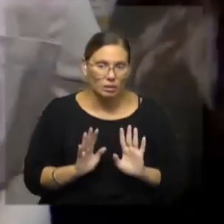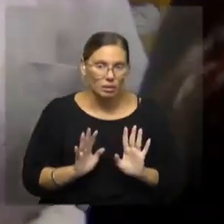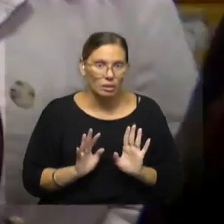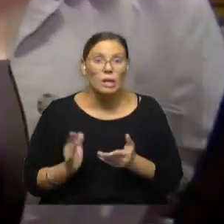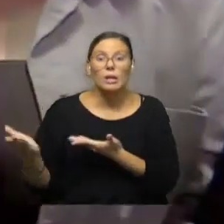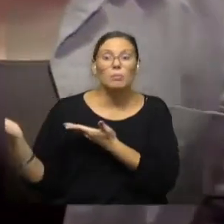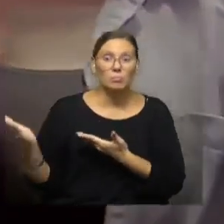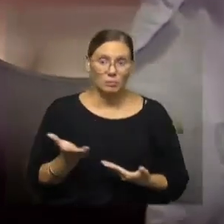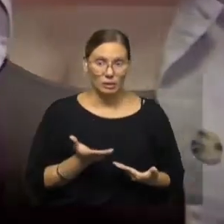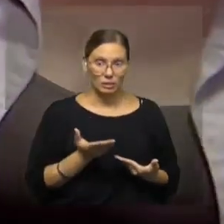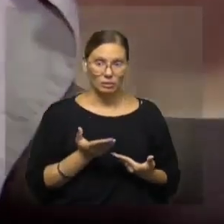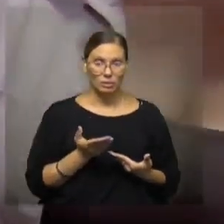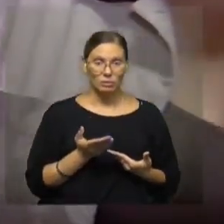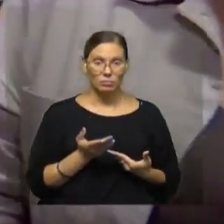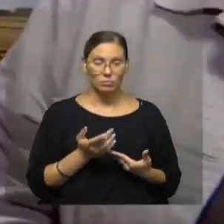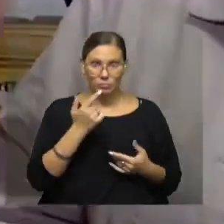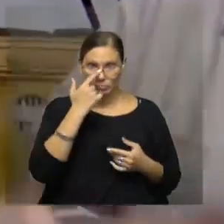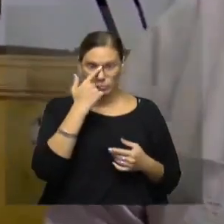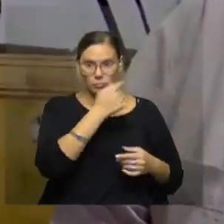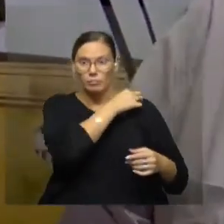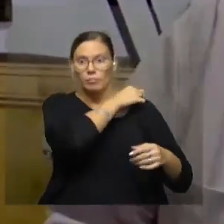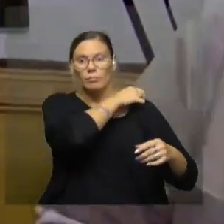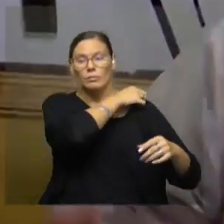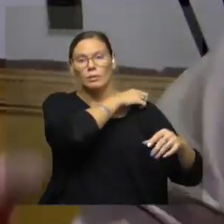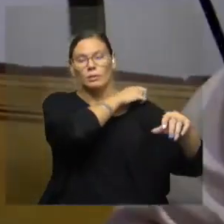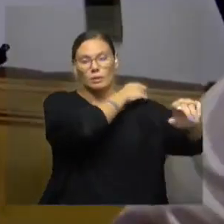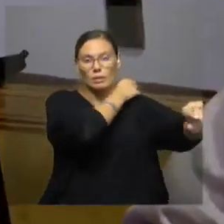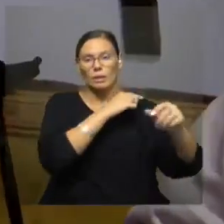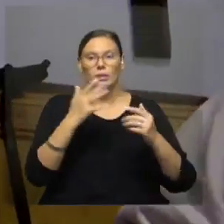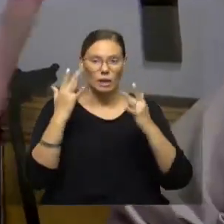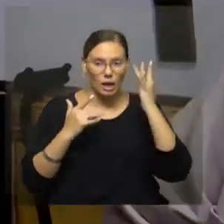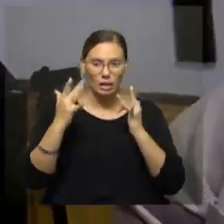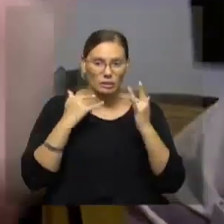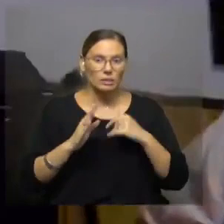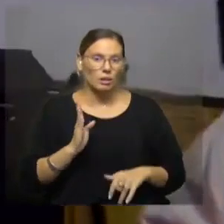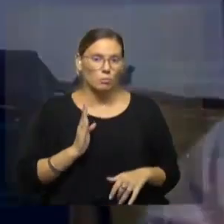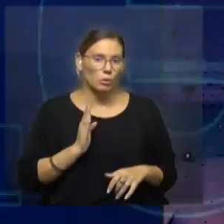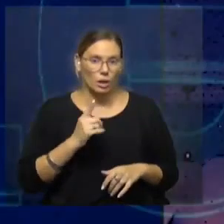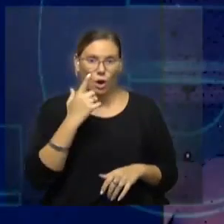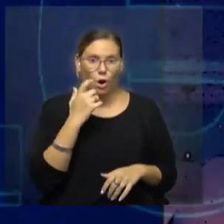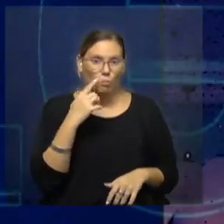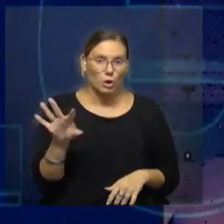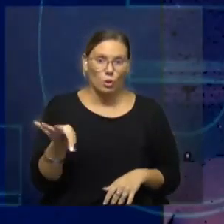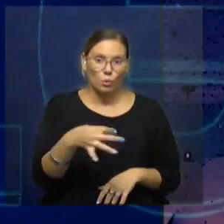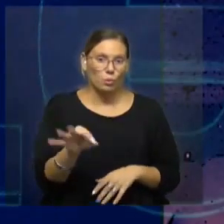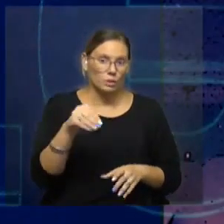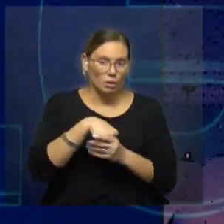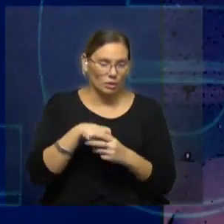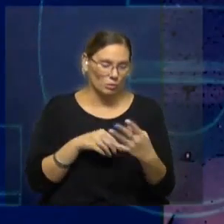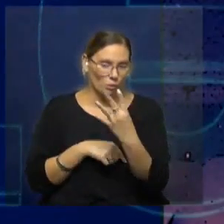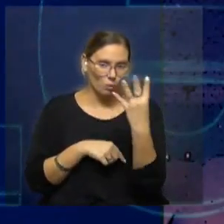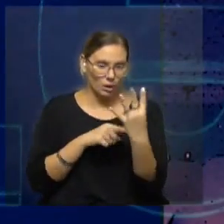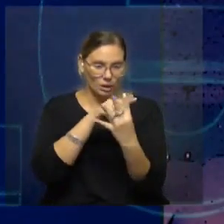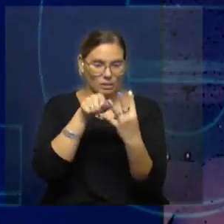la invitación más que hecha. Y bueno, estas artistas y el artista, que es el hombre privilegiado que forma parte de este cuarteto, entre